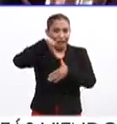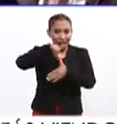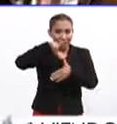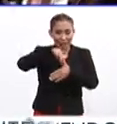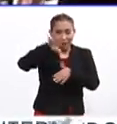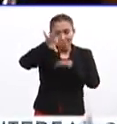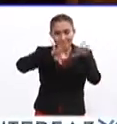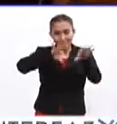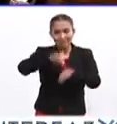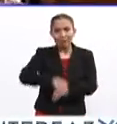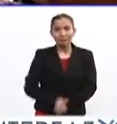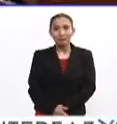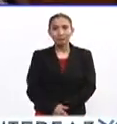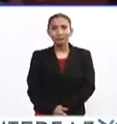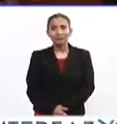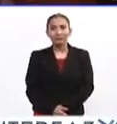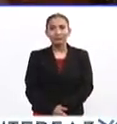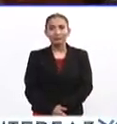Latina.